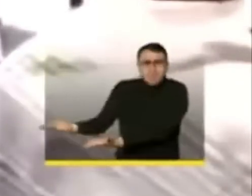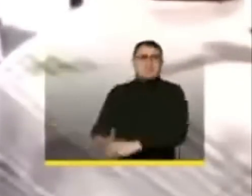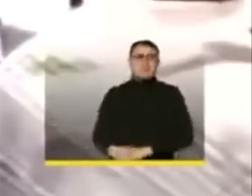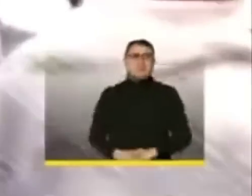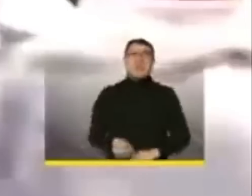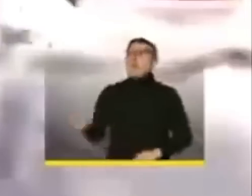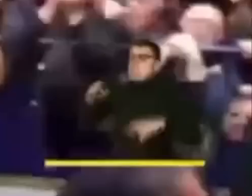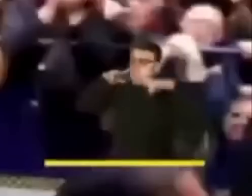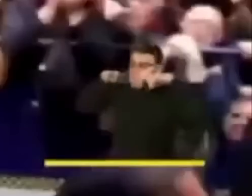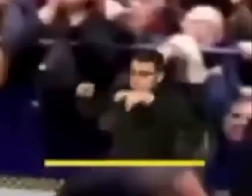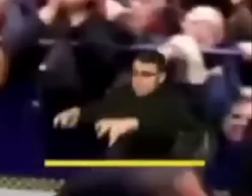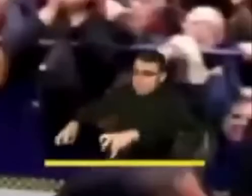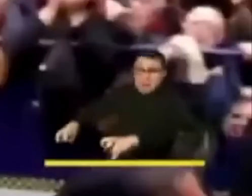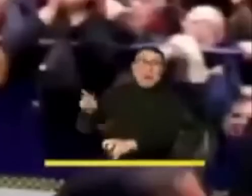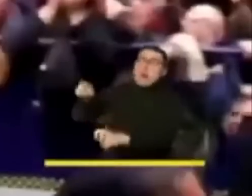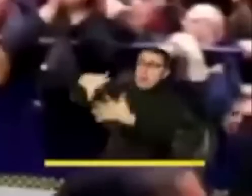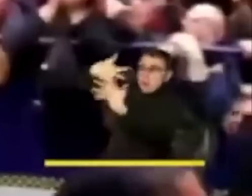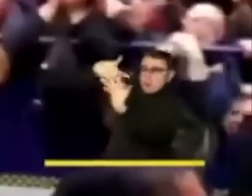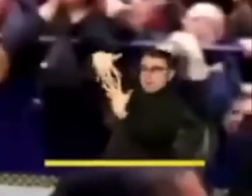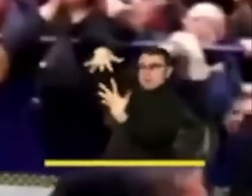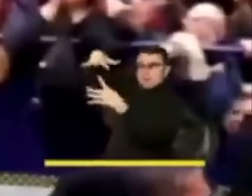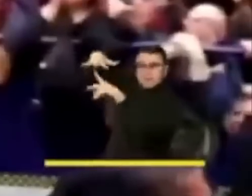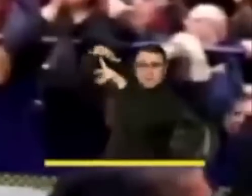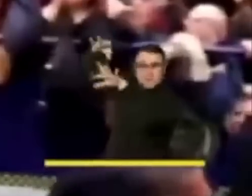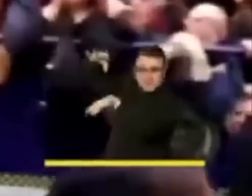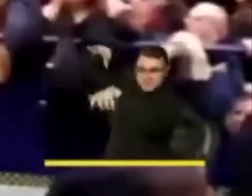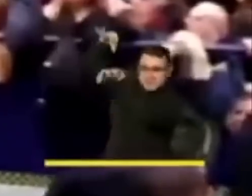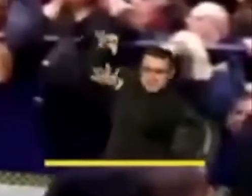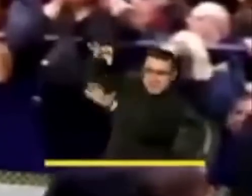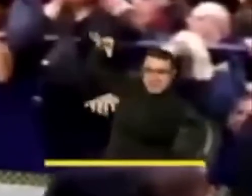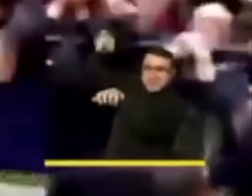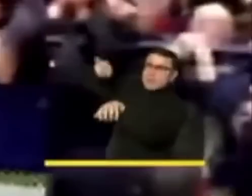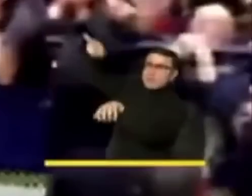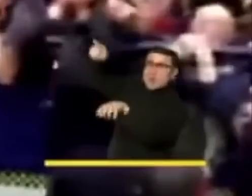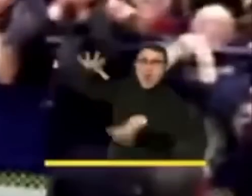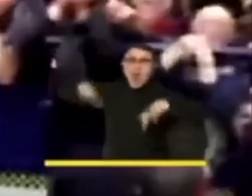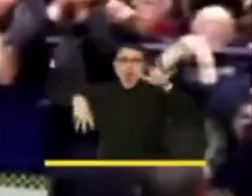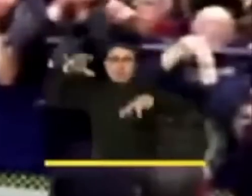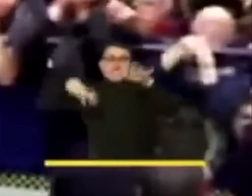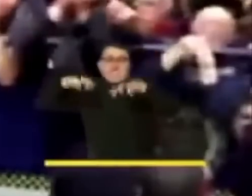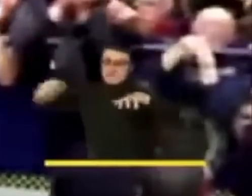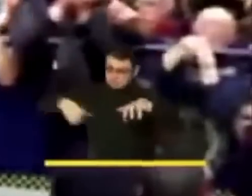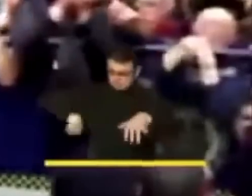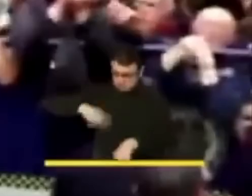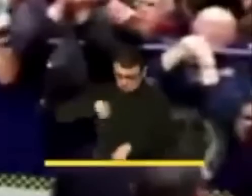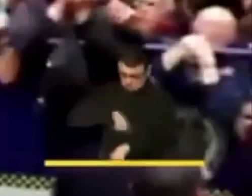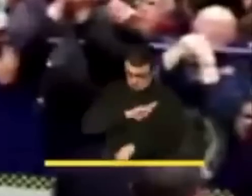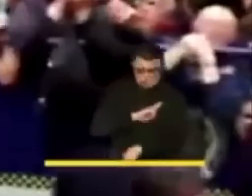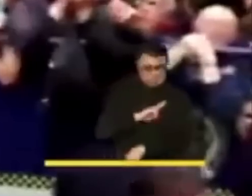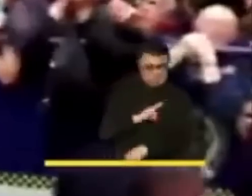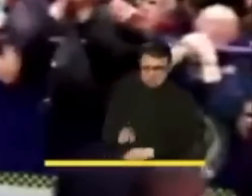allá vieron hasta las arañas y las telarañas de unas oficinas que ni siquiera pusimos